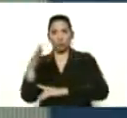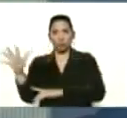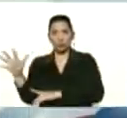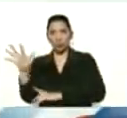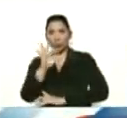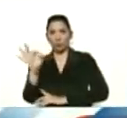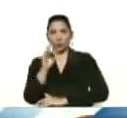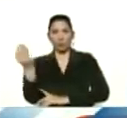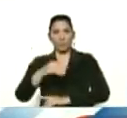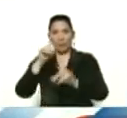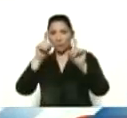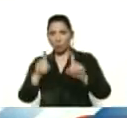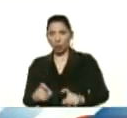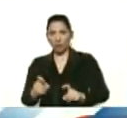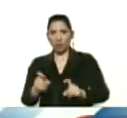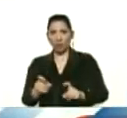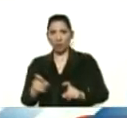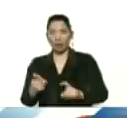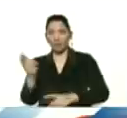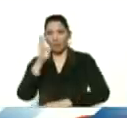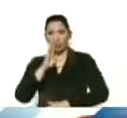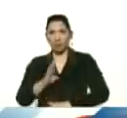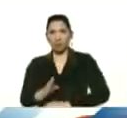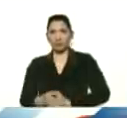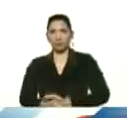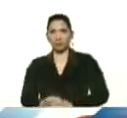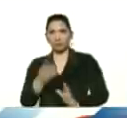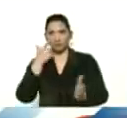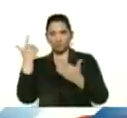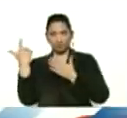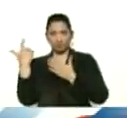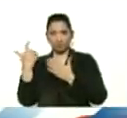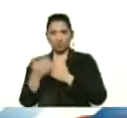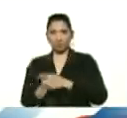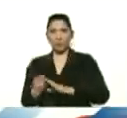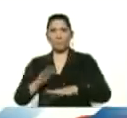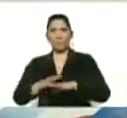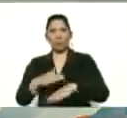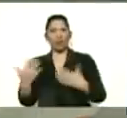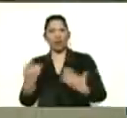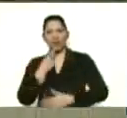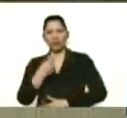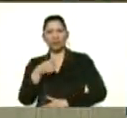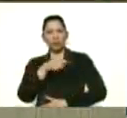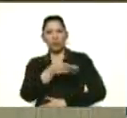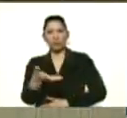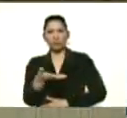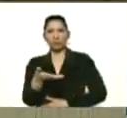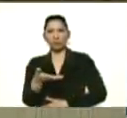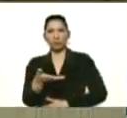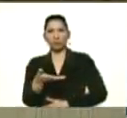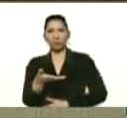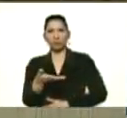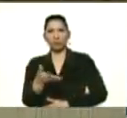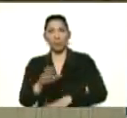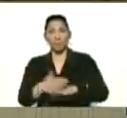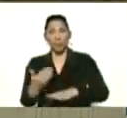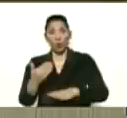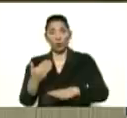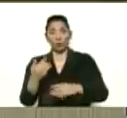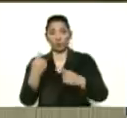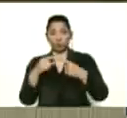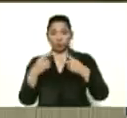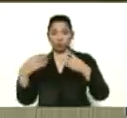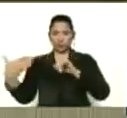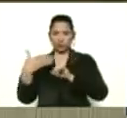955% más pruebas que Brasil. ¿Por qué decimos esto? Porque los factores que